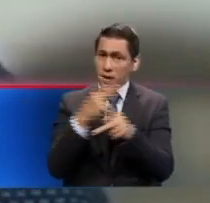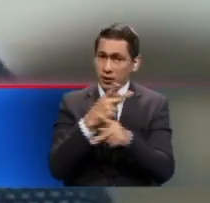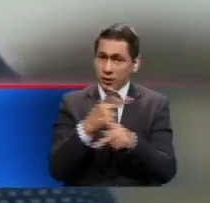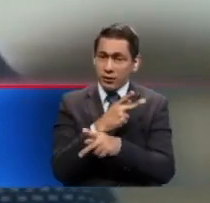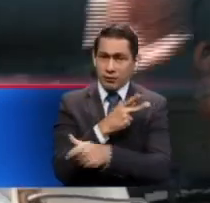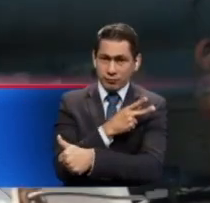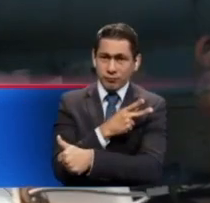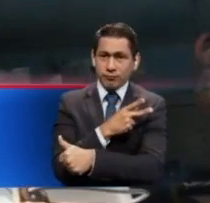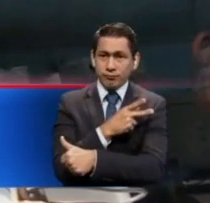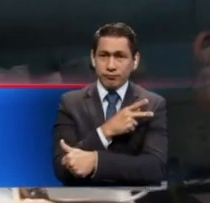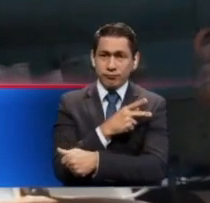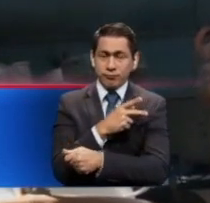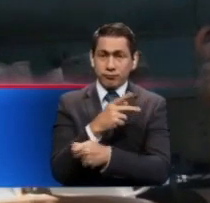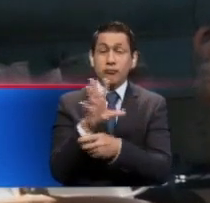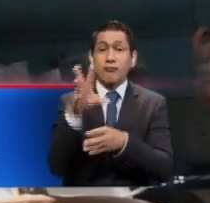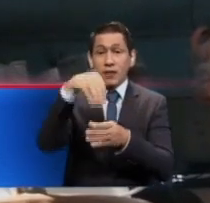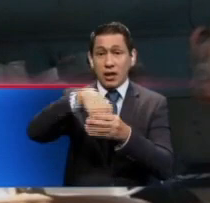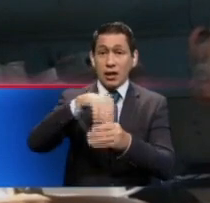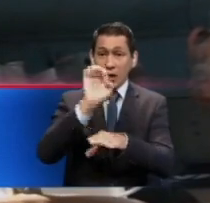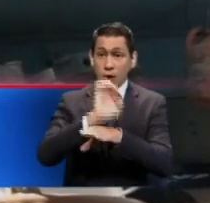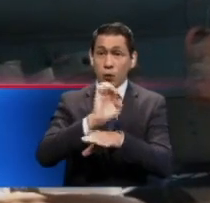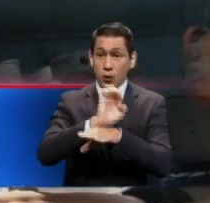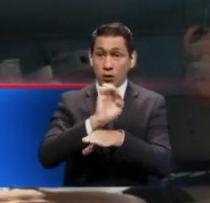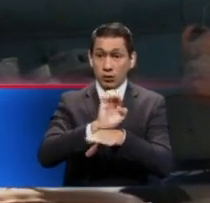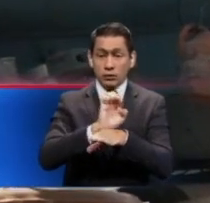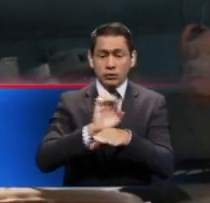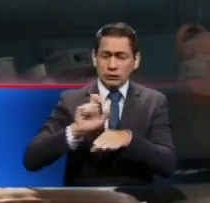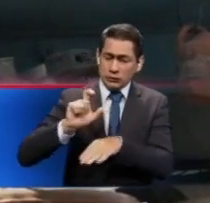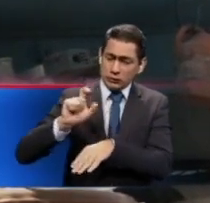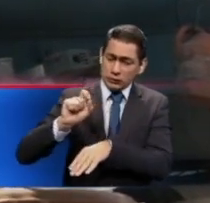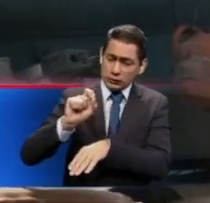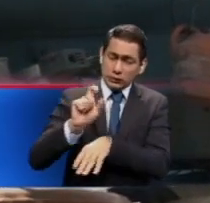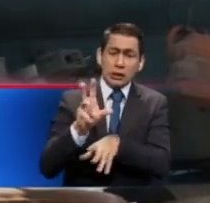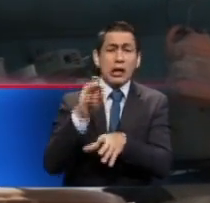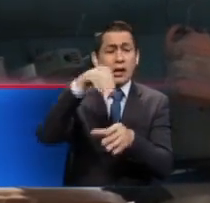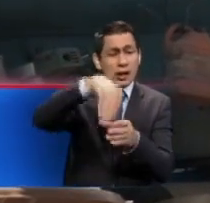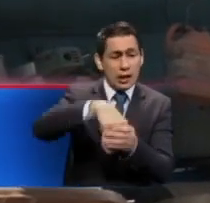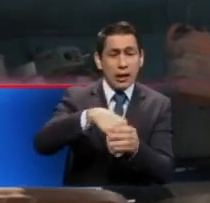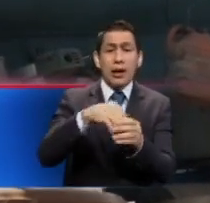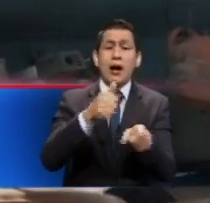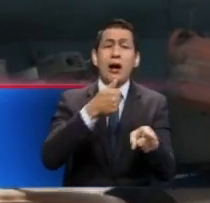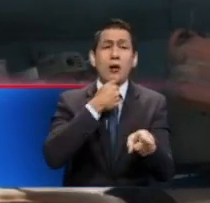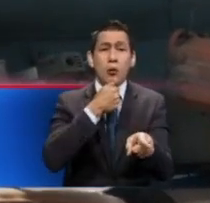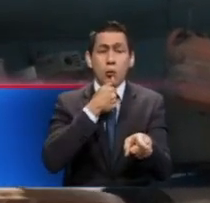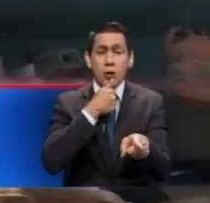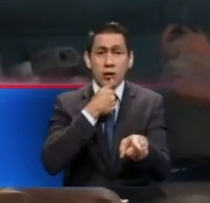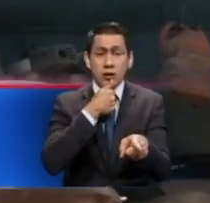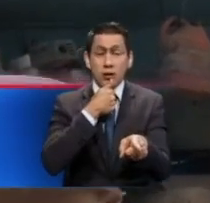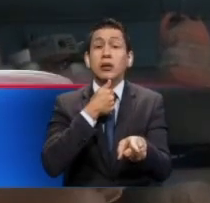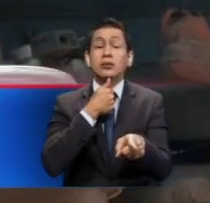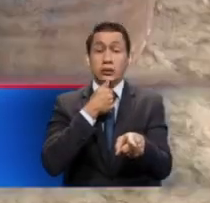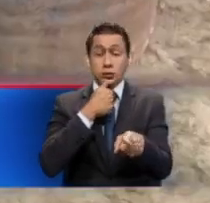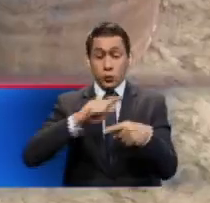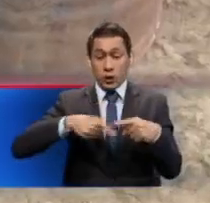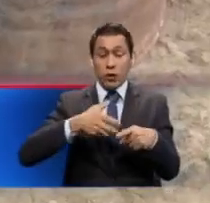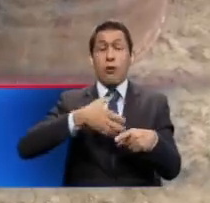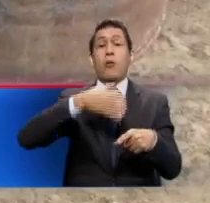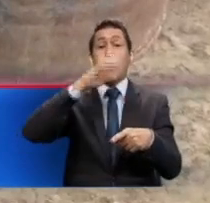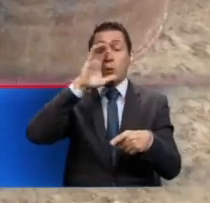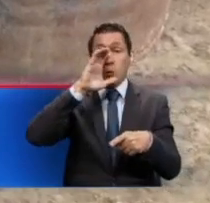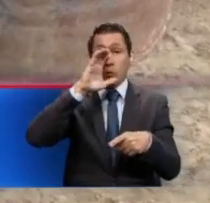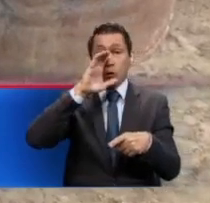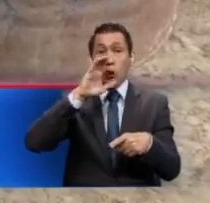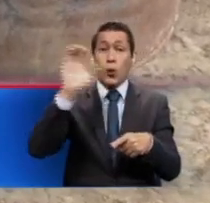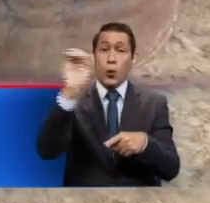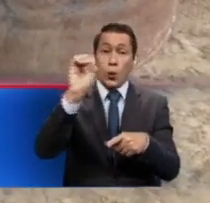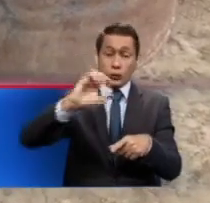en algunos casos. En Ecuador, la presencia de bacterias de heces fecales, especialmente E. coli, en el agua de consumo humano, tanto del